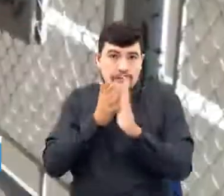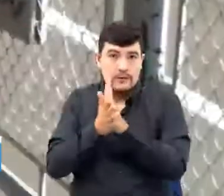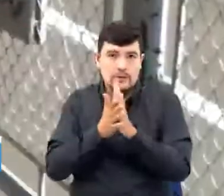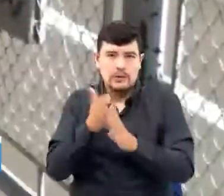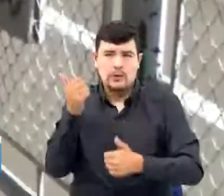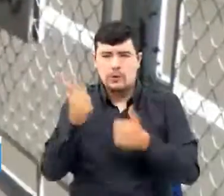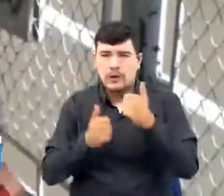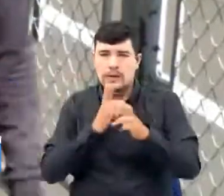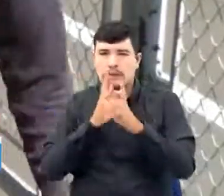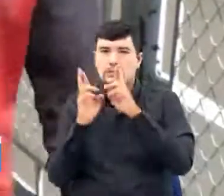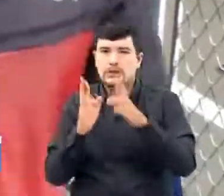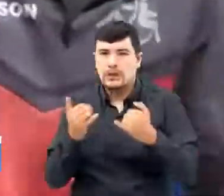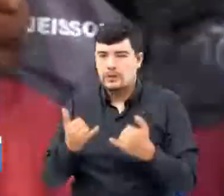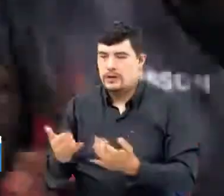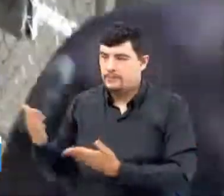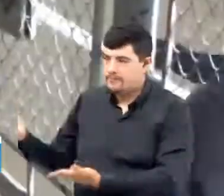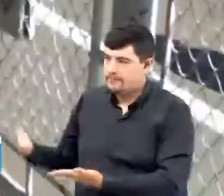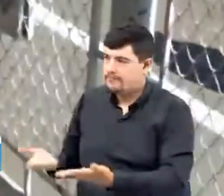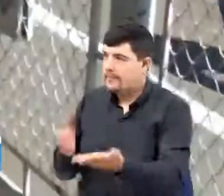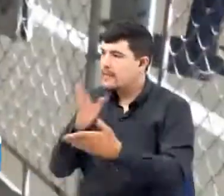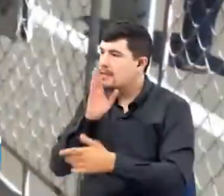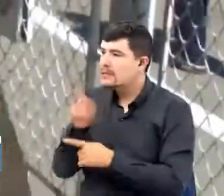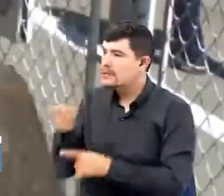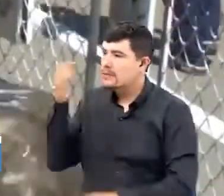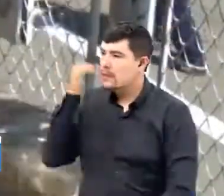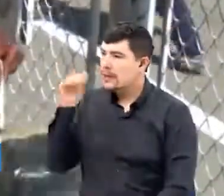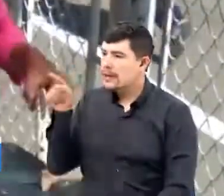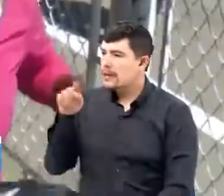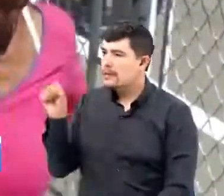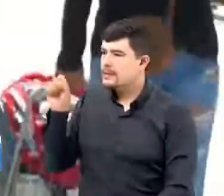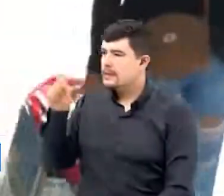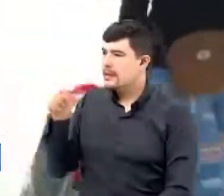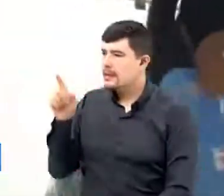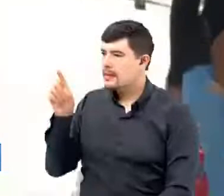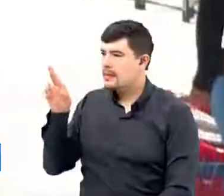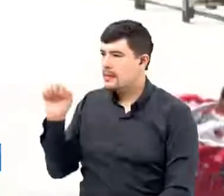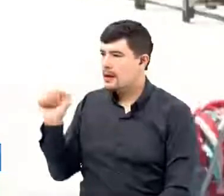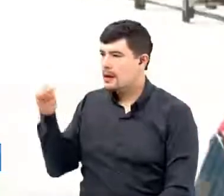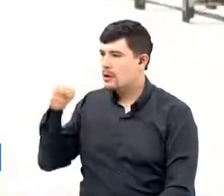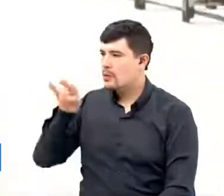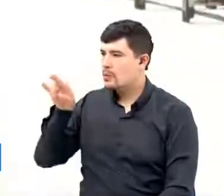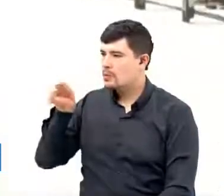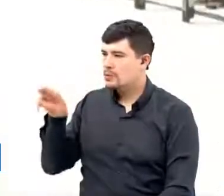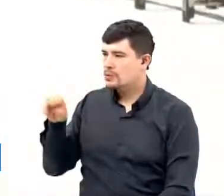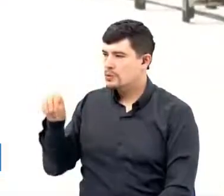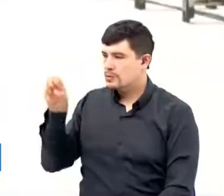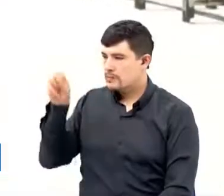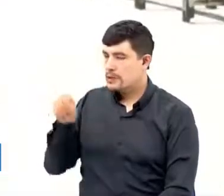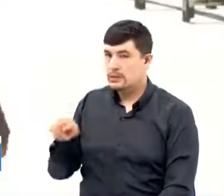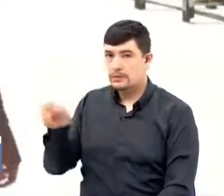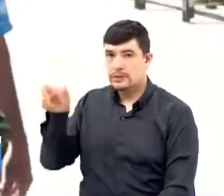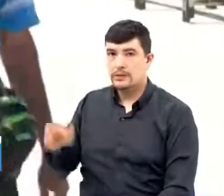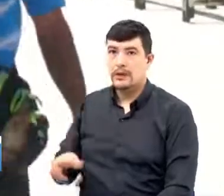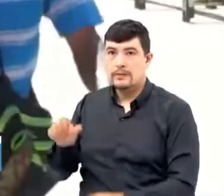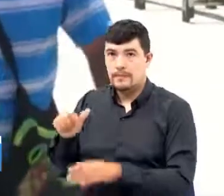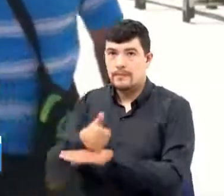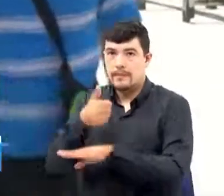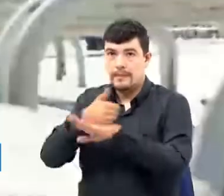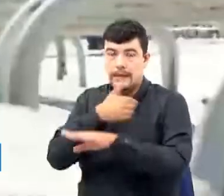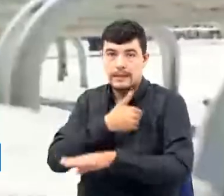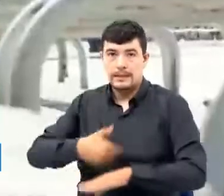le damos la bienvenida a esta hora a Sandra Guzmán, presidente de la Federación Colombiana de Agentes Logísticas en Comercio